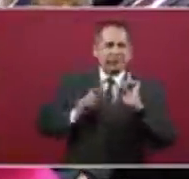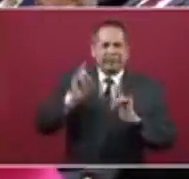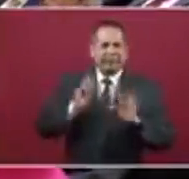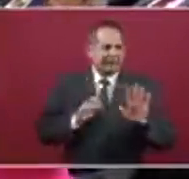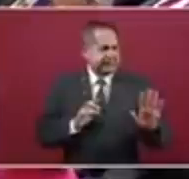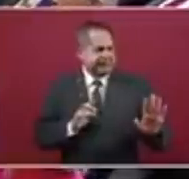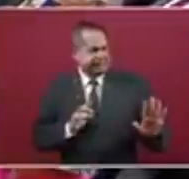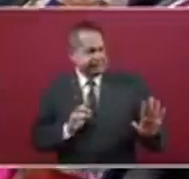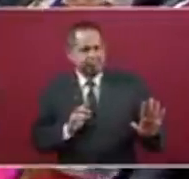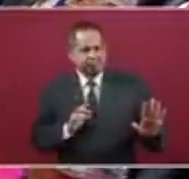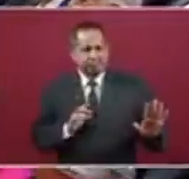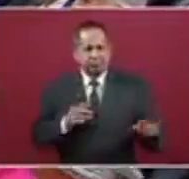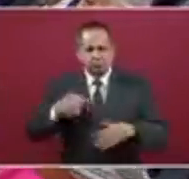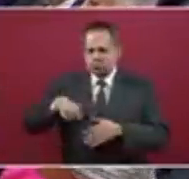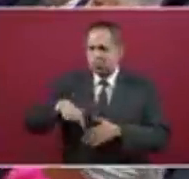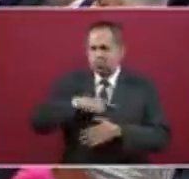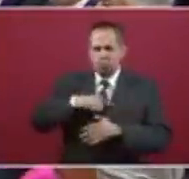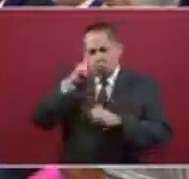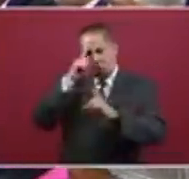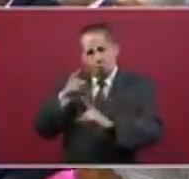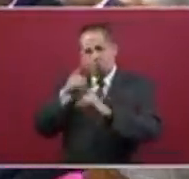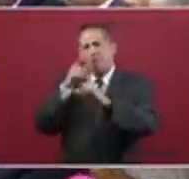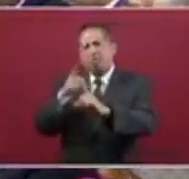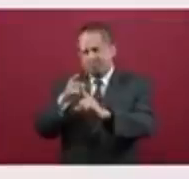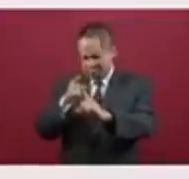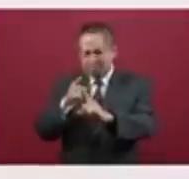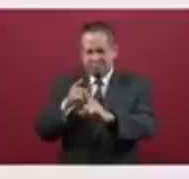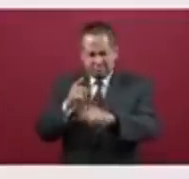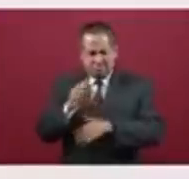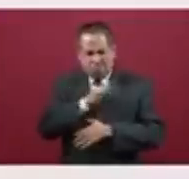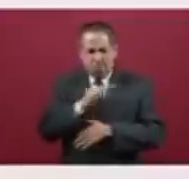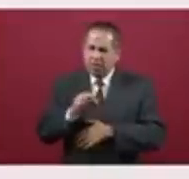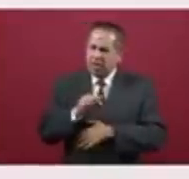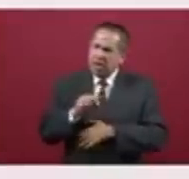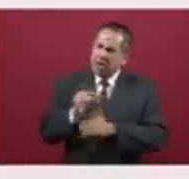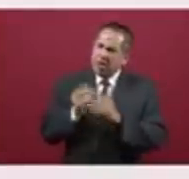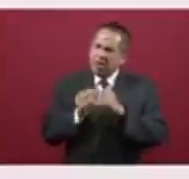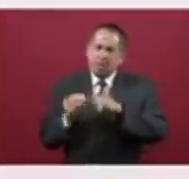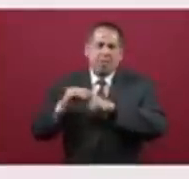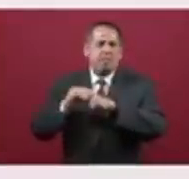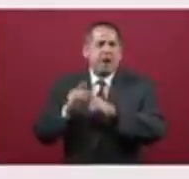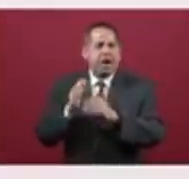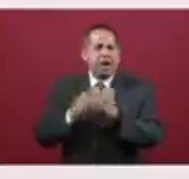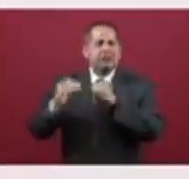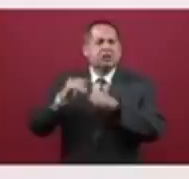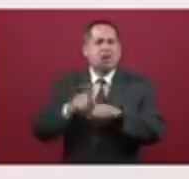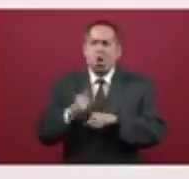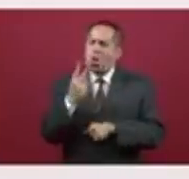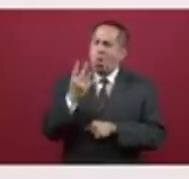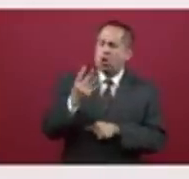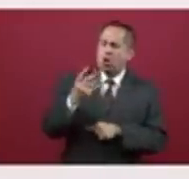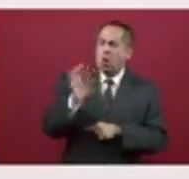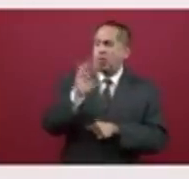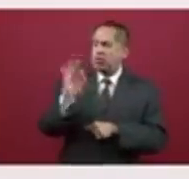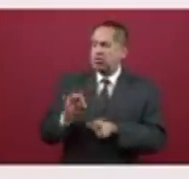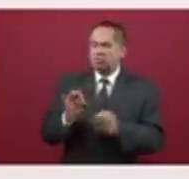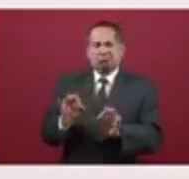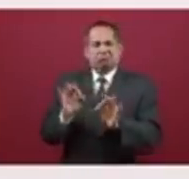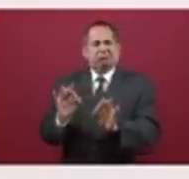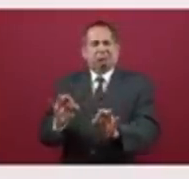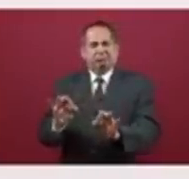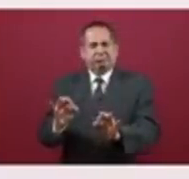nuestro objetivo de lograr un crecimiento anual promedio del 4 por ciento